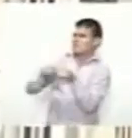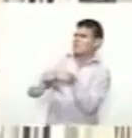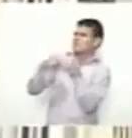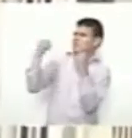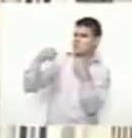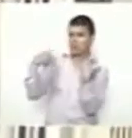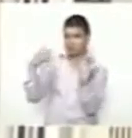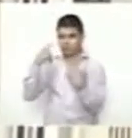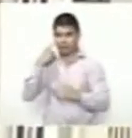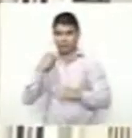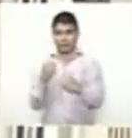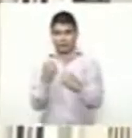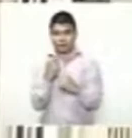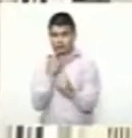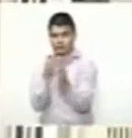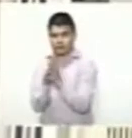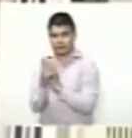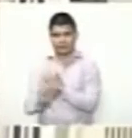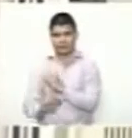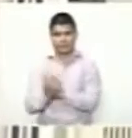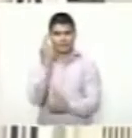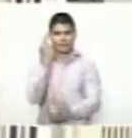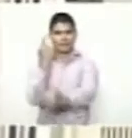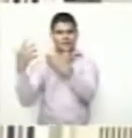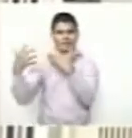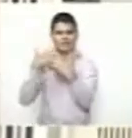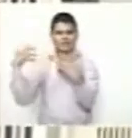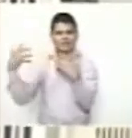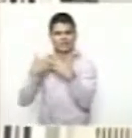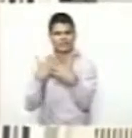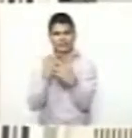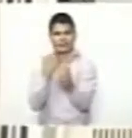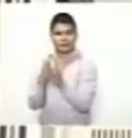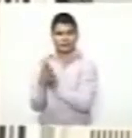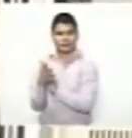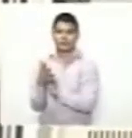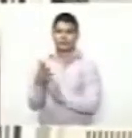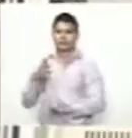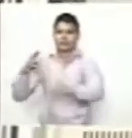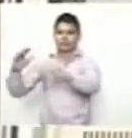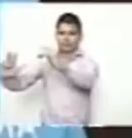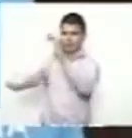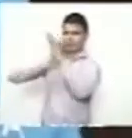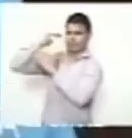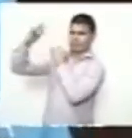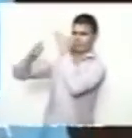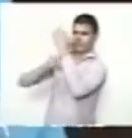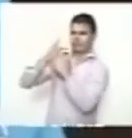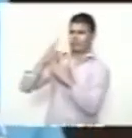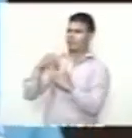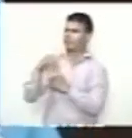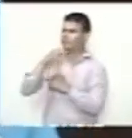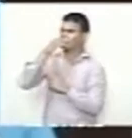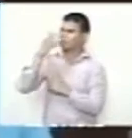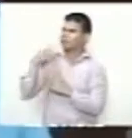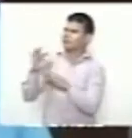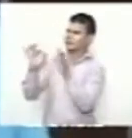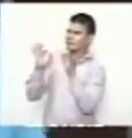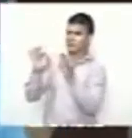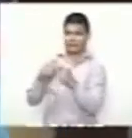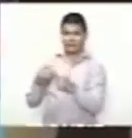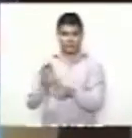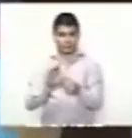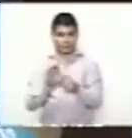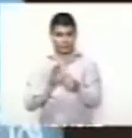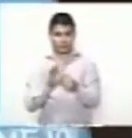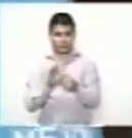Alcaldía Mayor de Bogotá ponen en marcha el primer sistema de pronóstico de la calidad del aire en el país. La verdad es que es la primera ciudad en